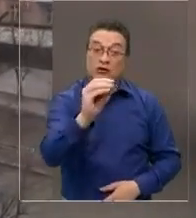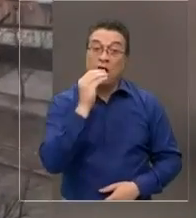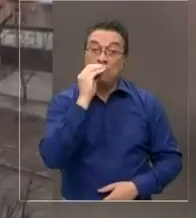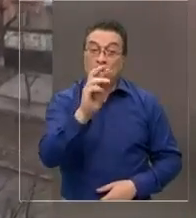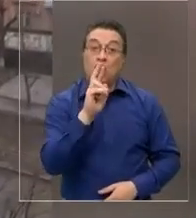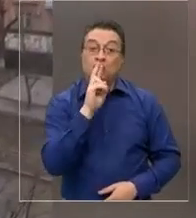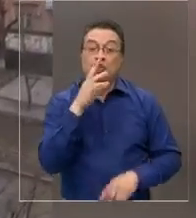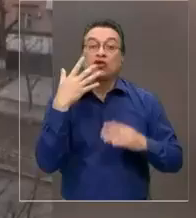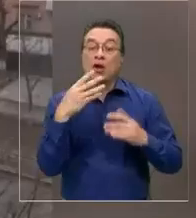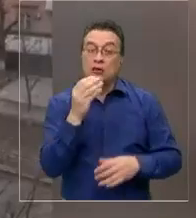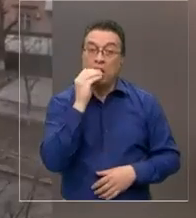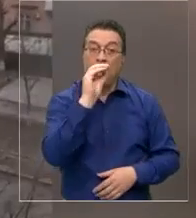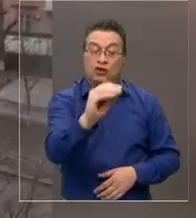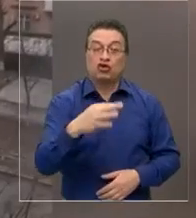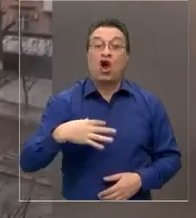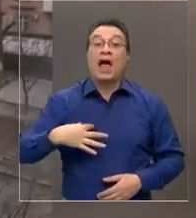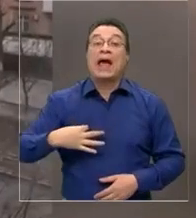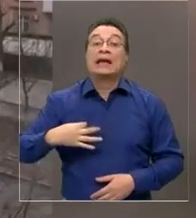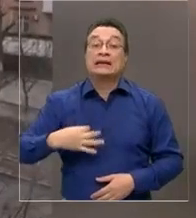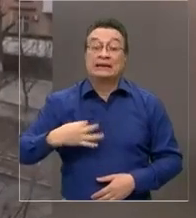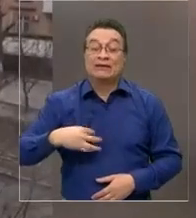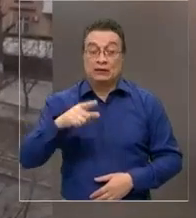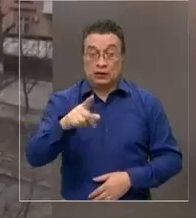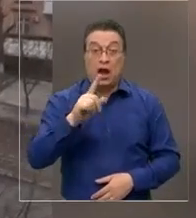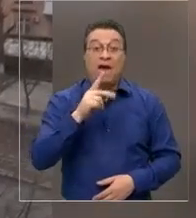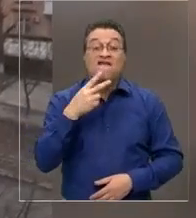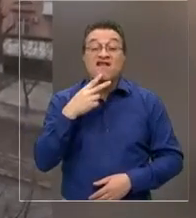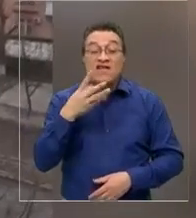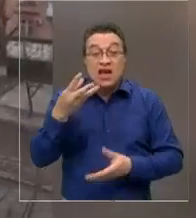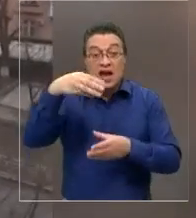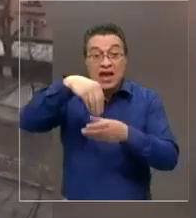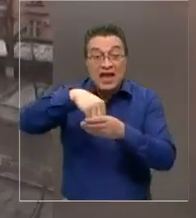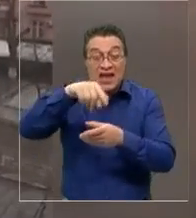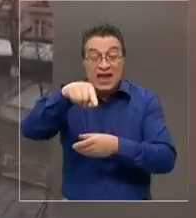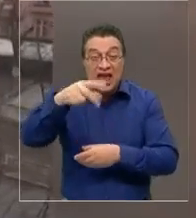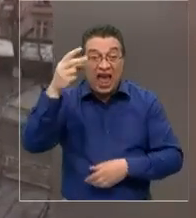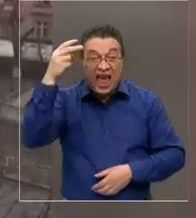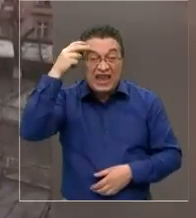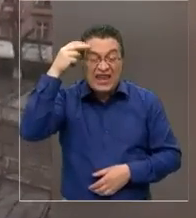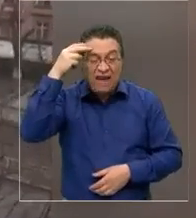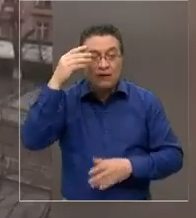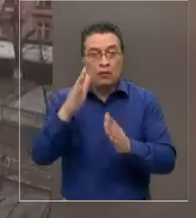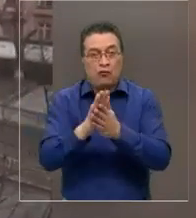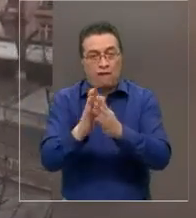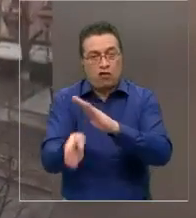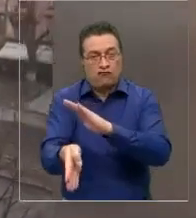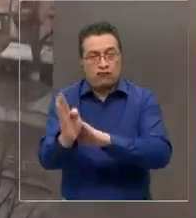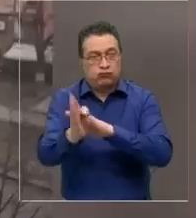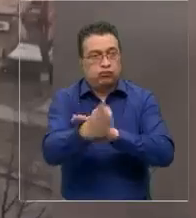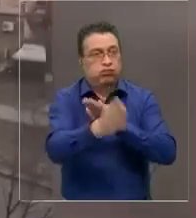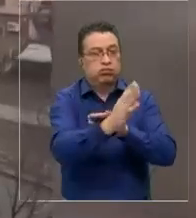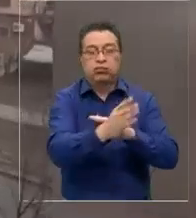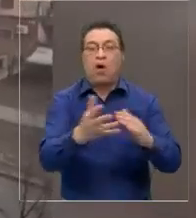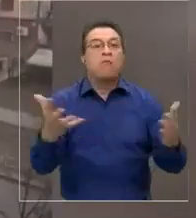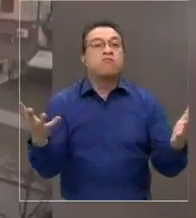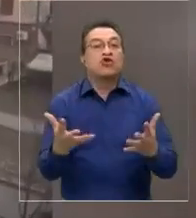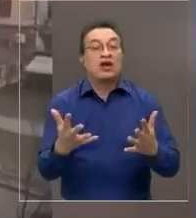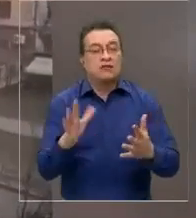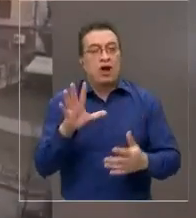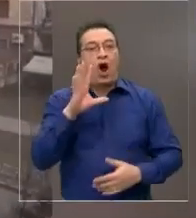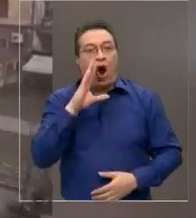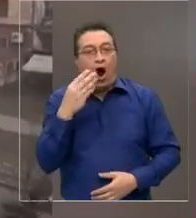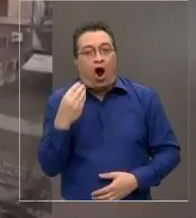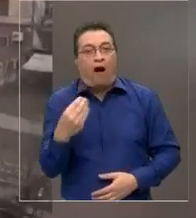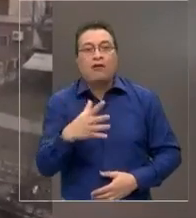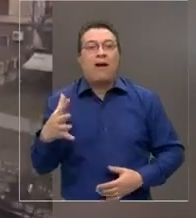advertido Rusia a los civiles que están en la capital ucraniana que desalojen, que huyan, que evacúen de esa ciudad. ¿Por qué? Porque eso evidentemente